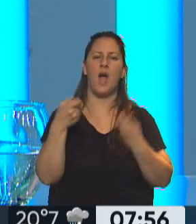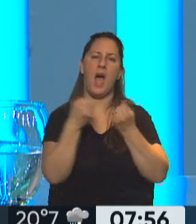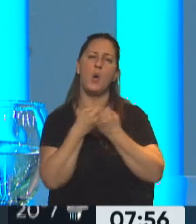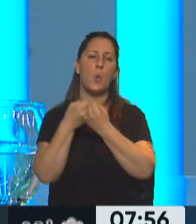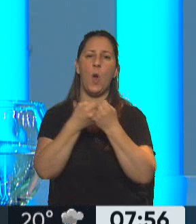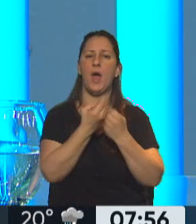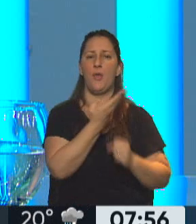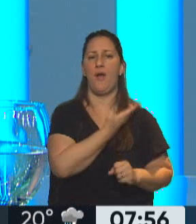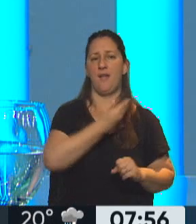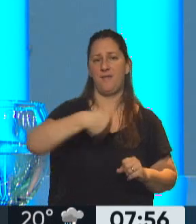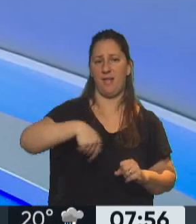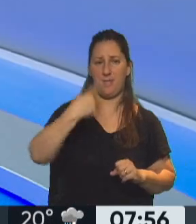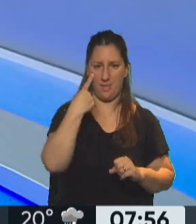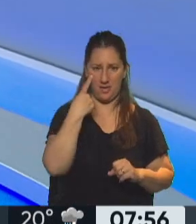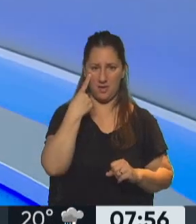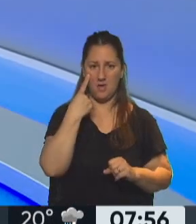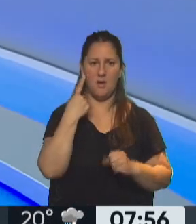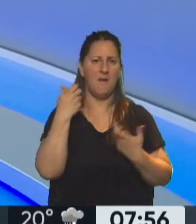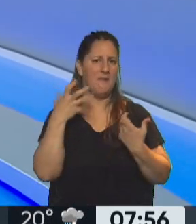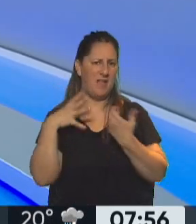con el fondo monetario internacional